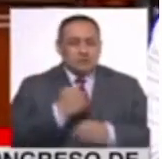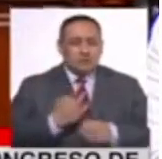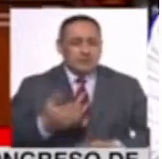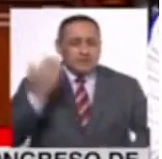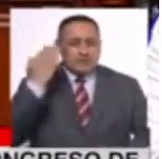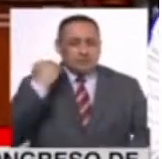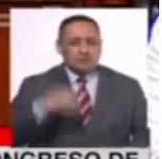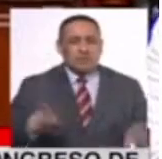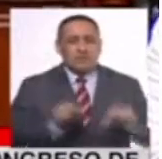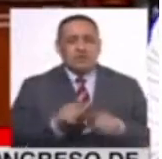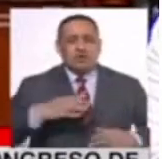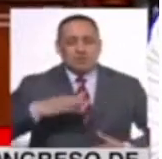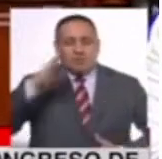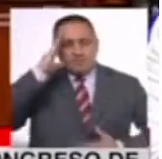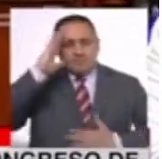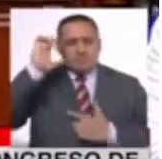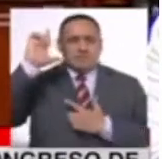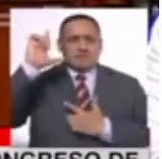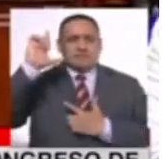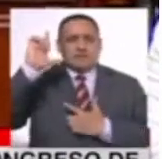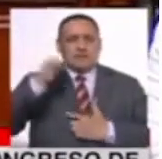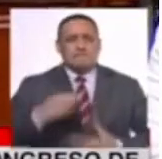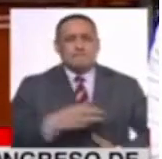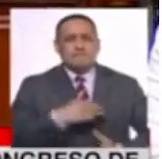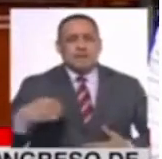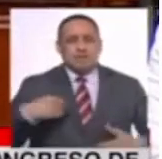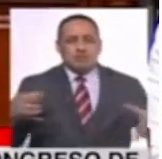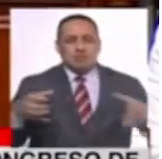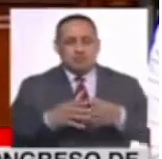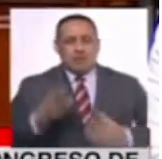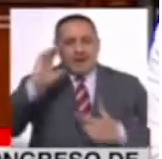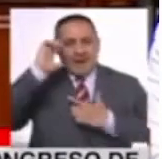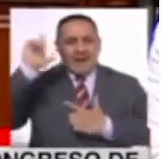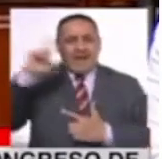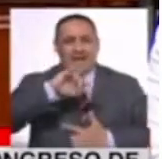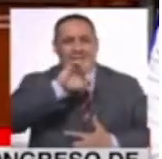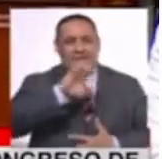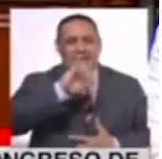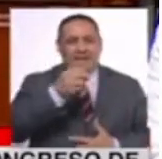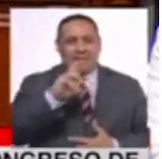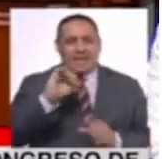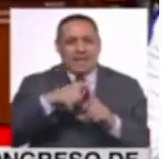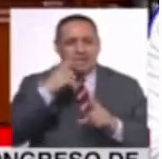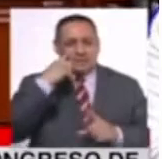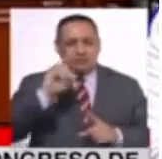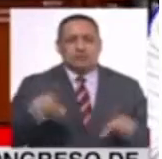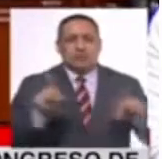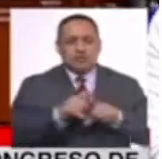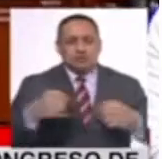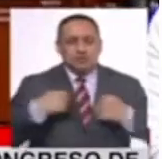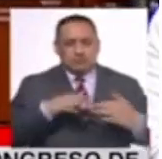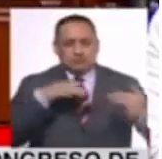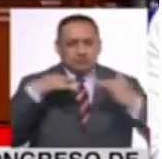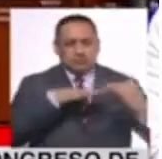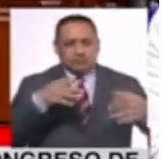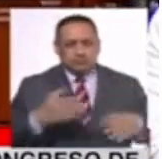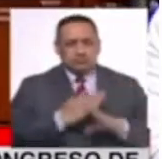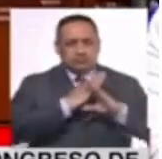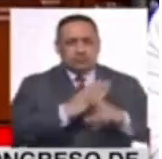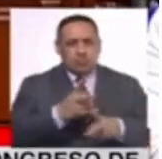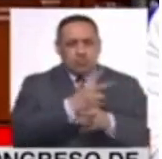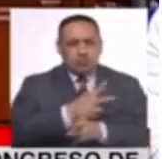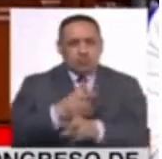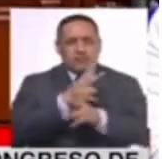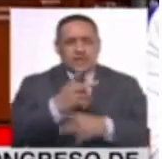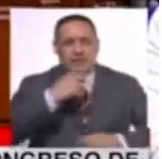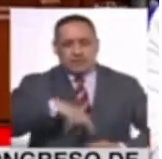unos años atrás, como militar, miembro del Ejército del Perú, tuve el honor de luchar por la seguridad e integridad de la